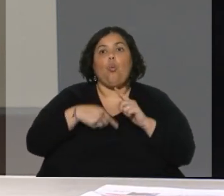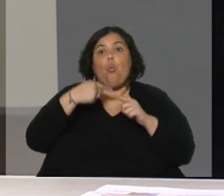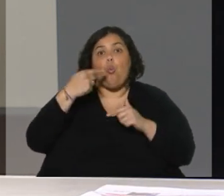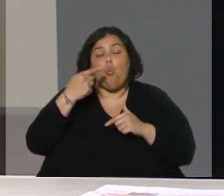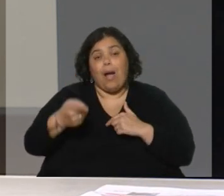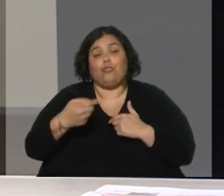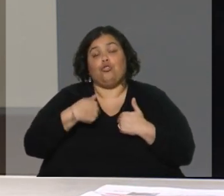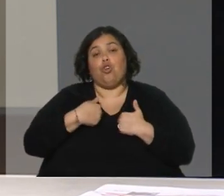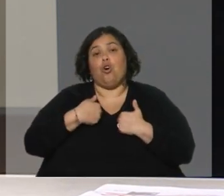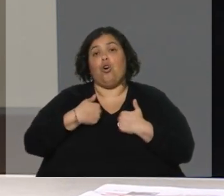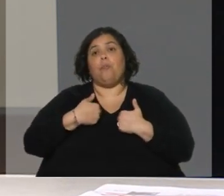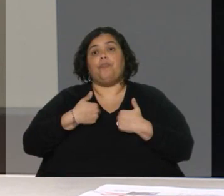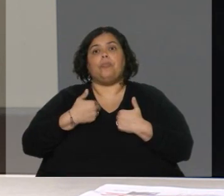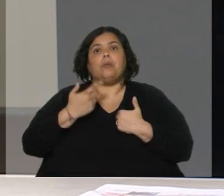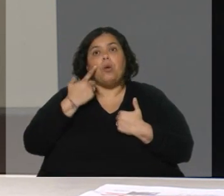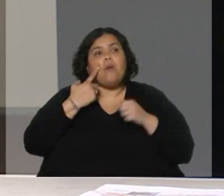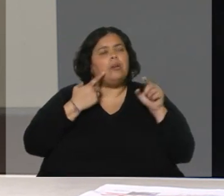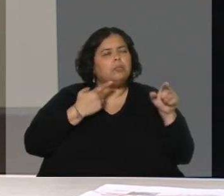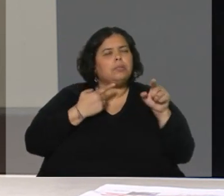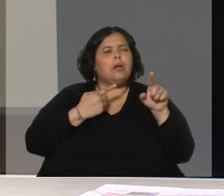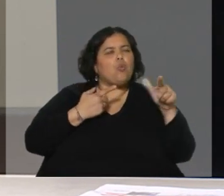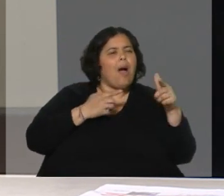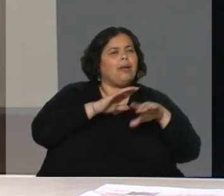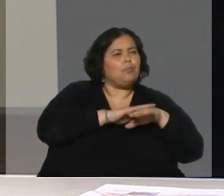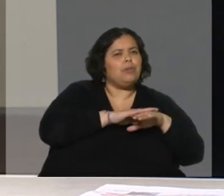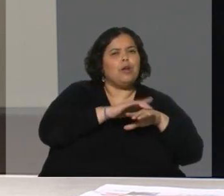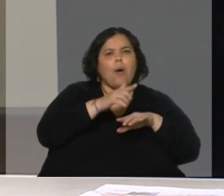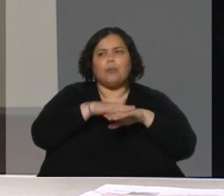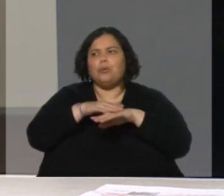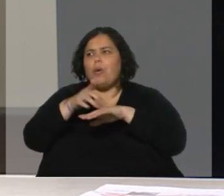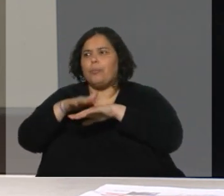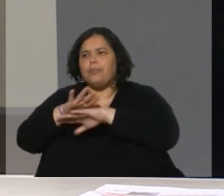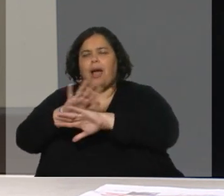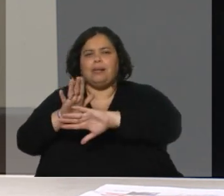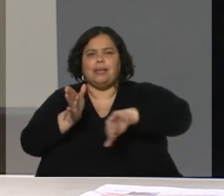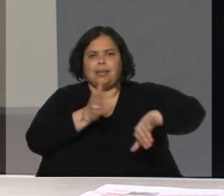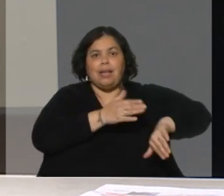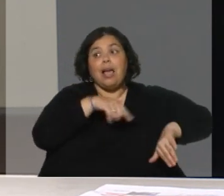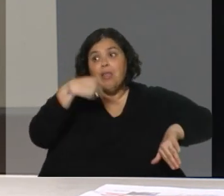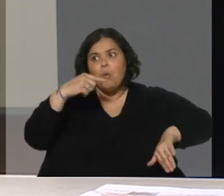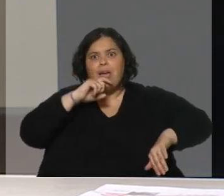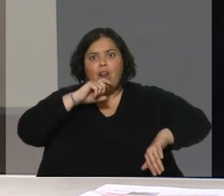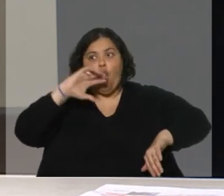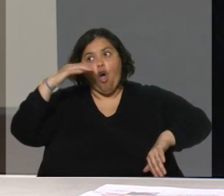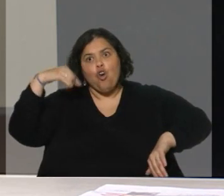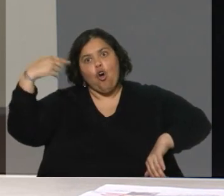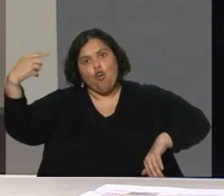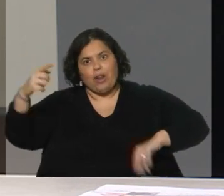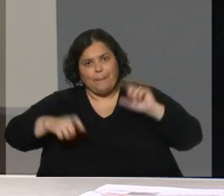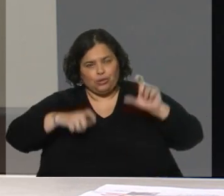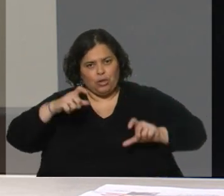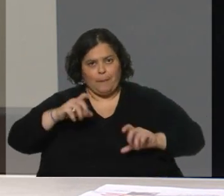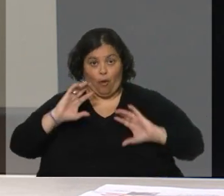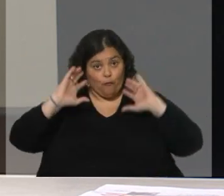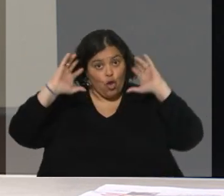descartar la responsabilidad de algunas personas empezó el enojo de los otros pero un enojo violento Entonces yo